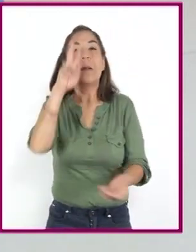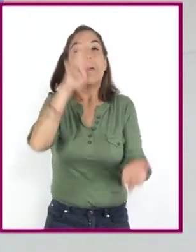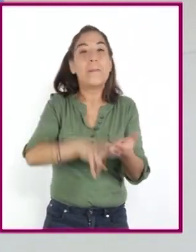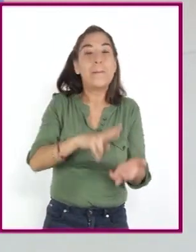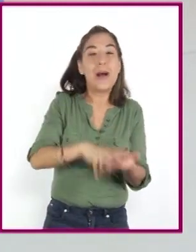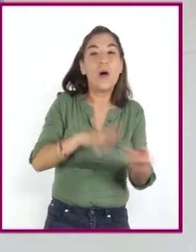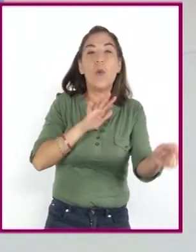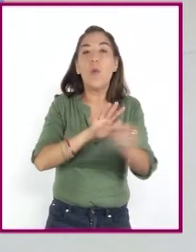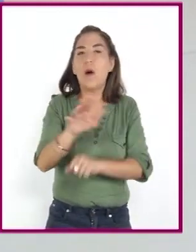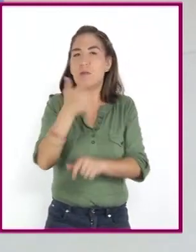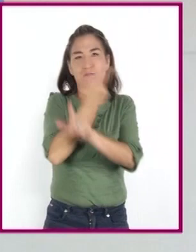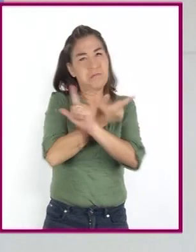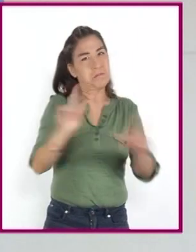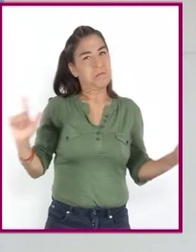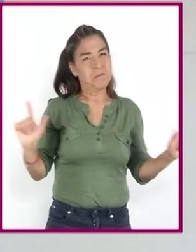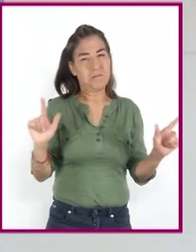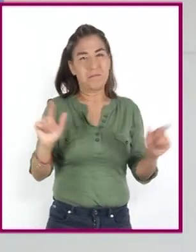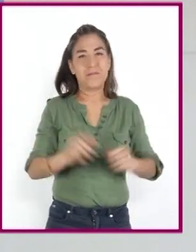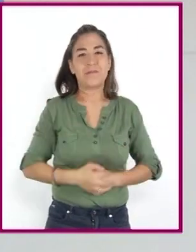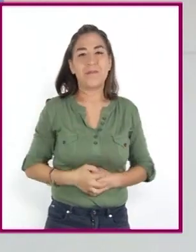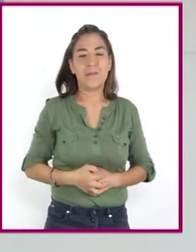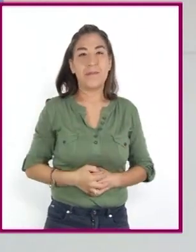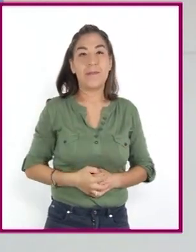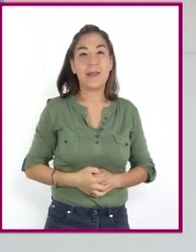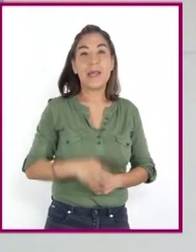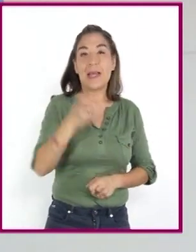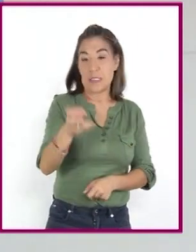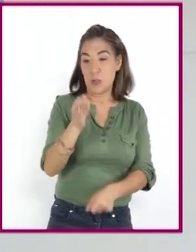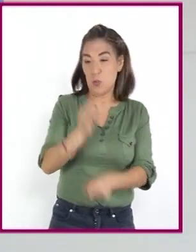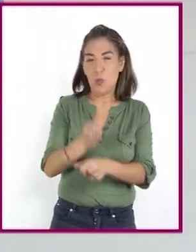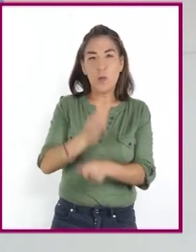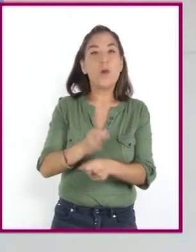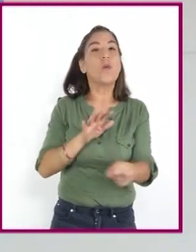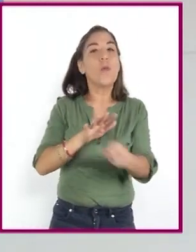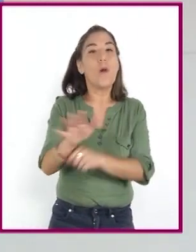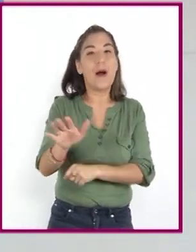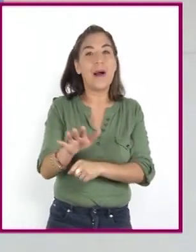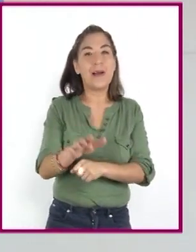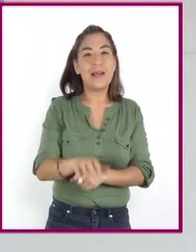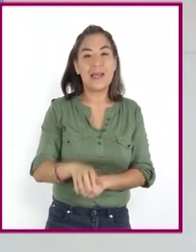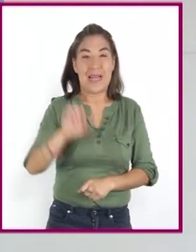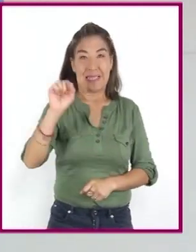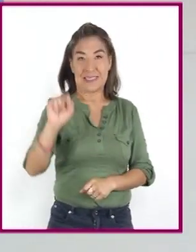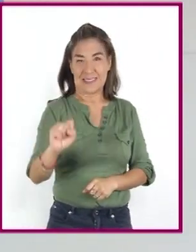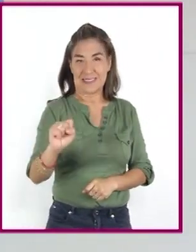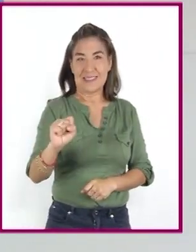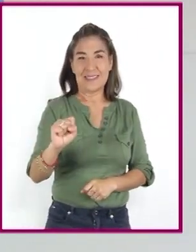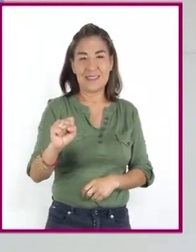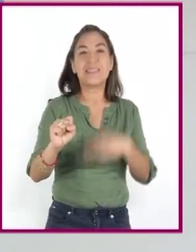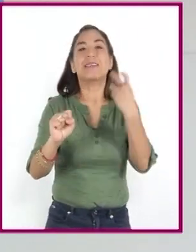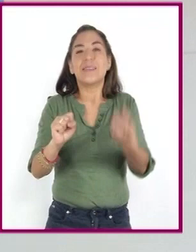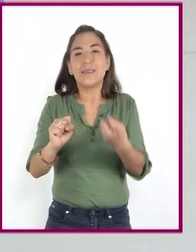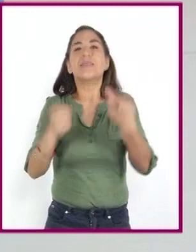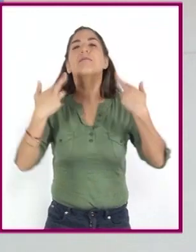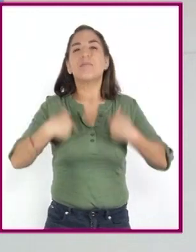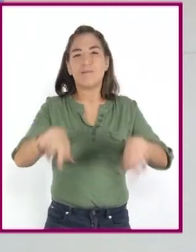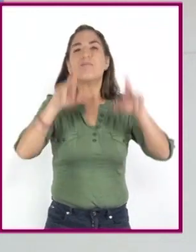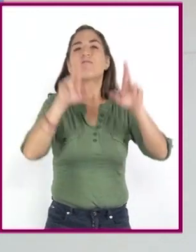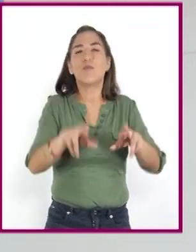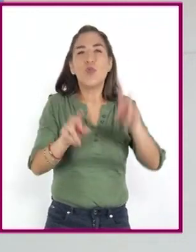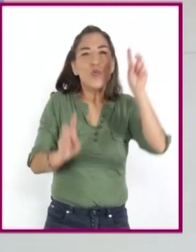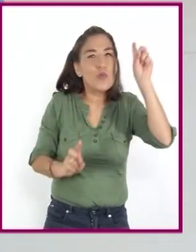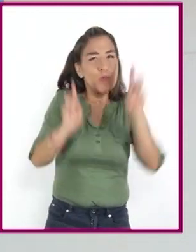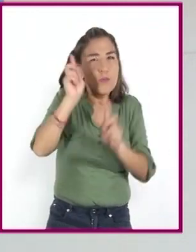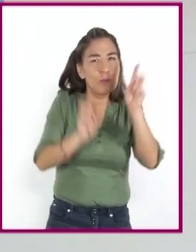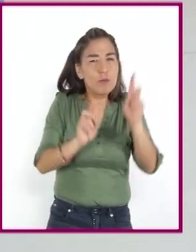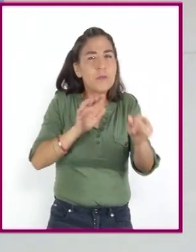pueden adquirir cualquier valor. En este último caso, la literal S representa una incógnita,